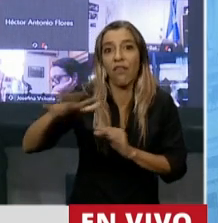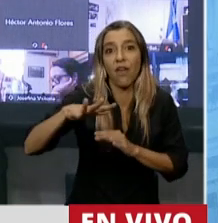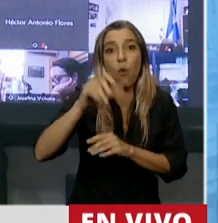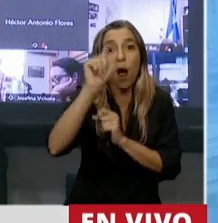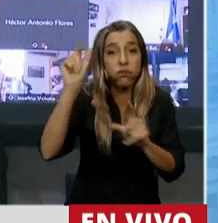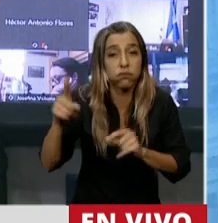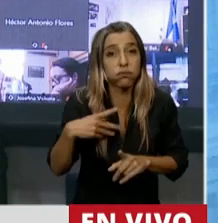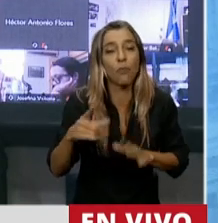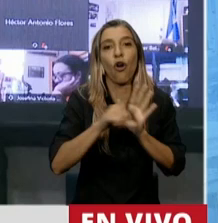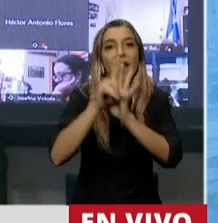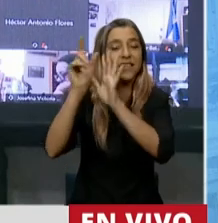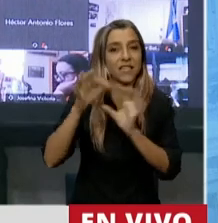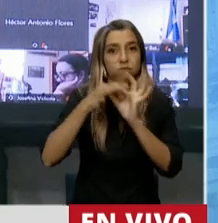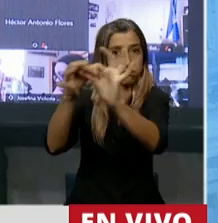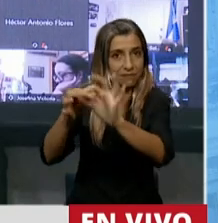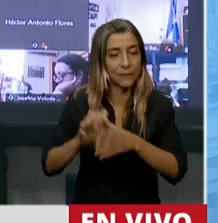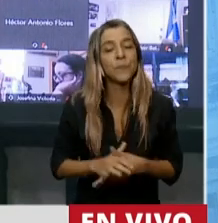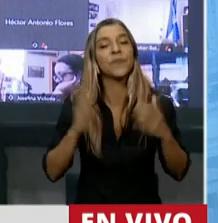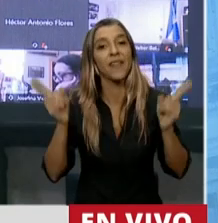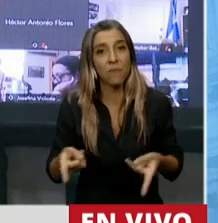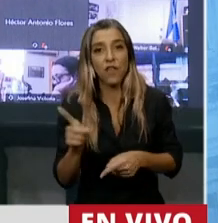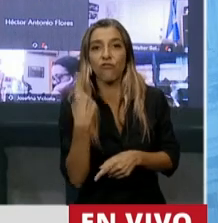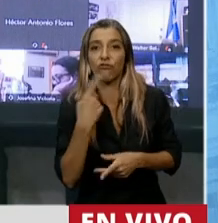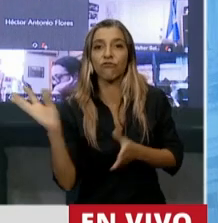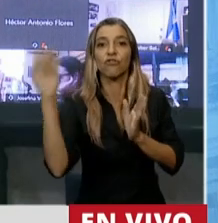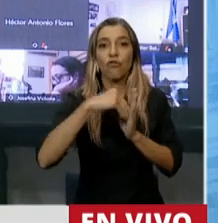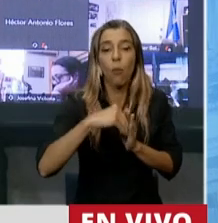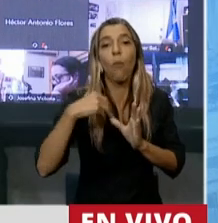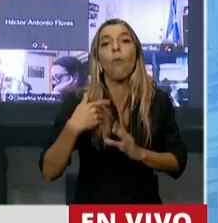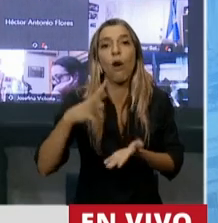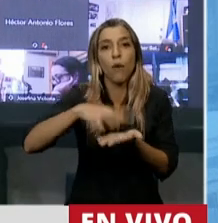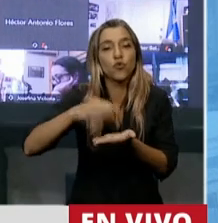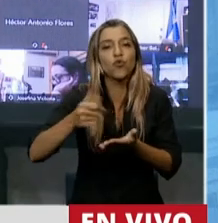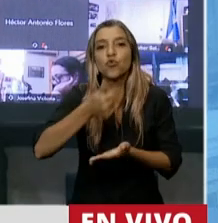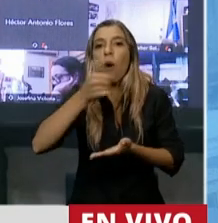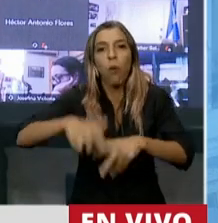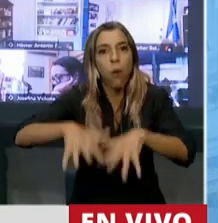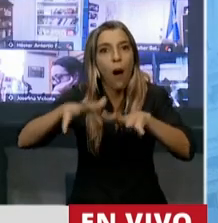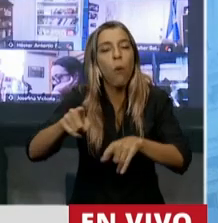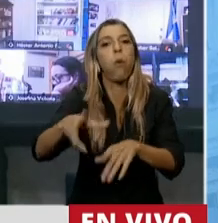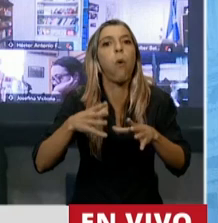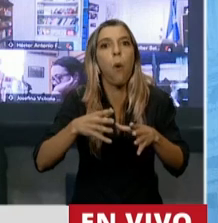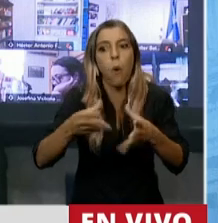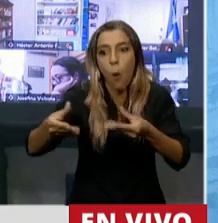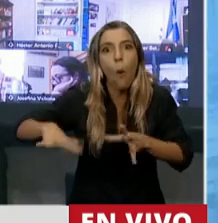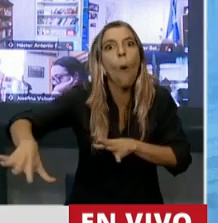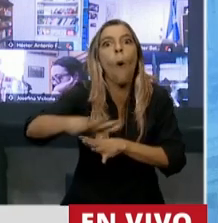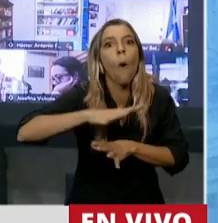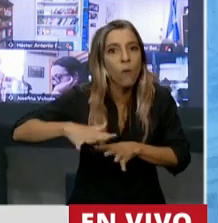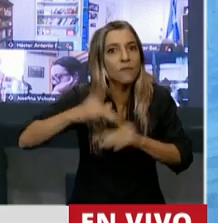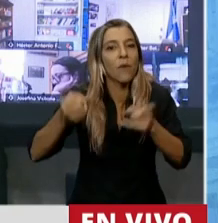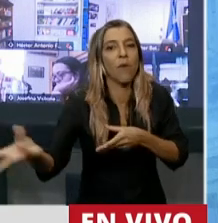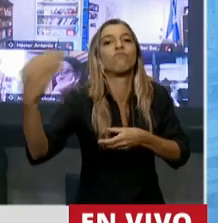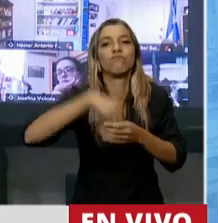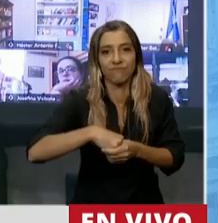aparte nadie dice que nosotros estamos además incorporando a los humedales y que el objetivo, como decía bien una